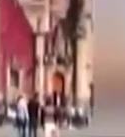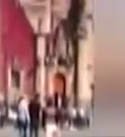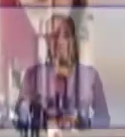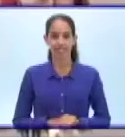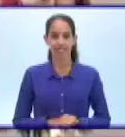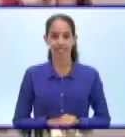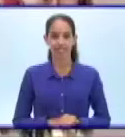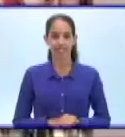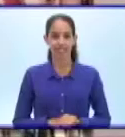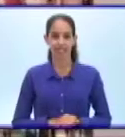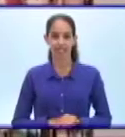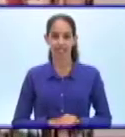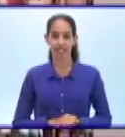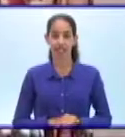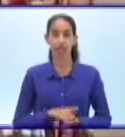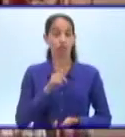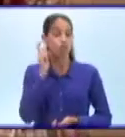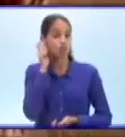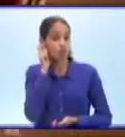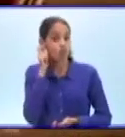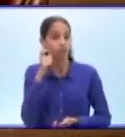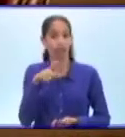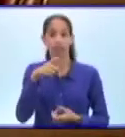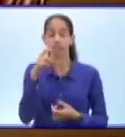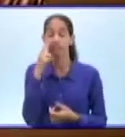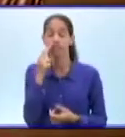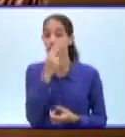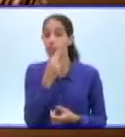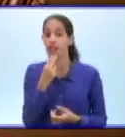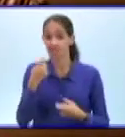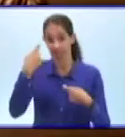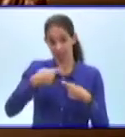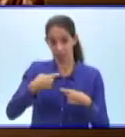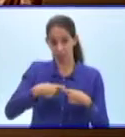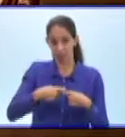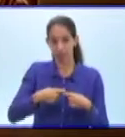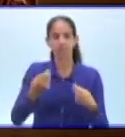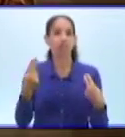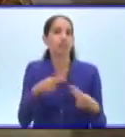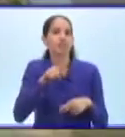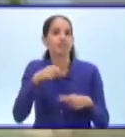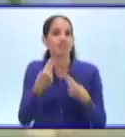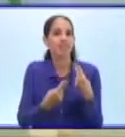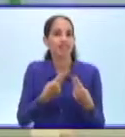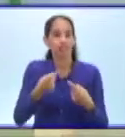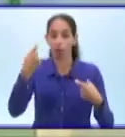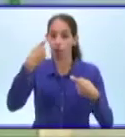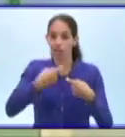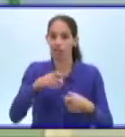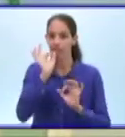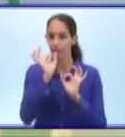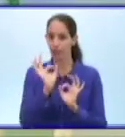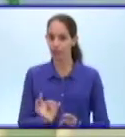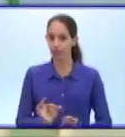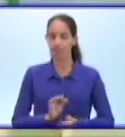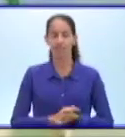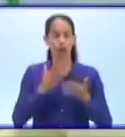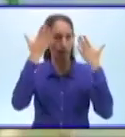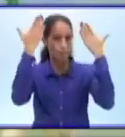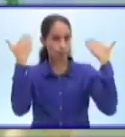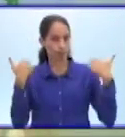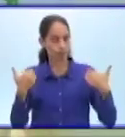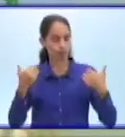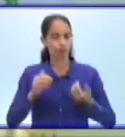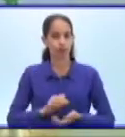Carmen y Martí deciden casarse a pesar de que el padre de ella no estaba muy convencido con Martí debido a sus ideales. Pero en este tiempo el apóstol queda